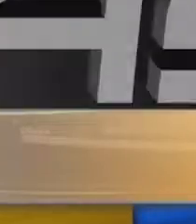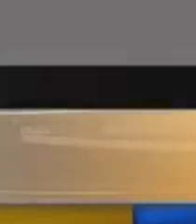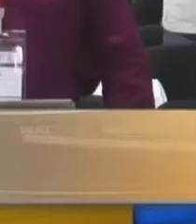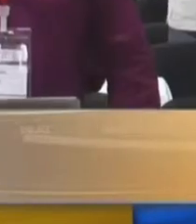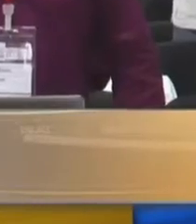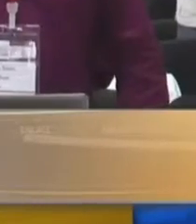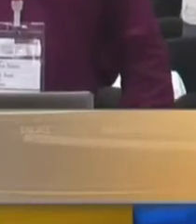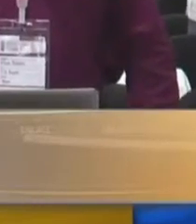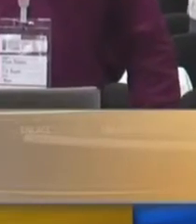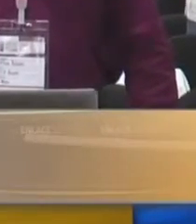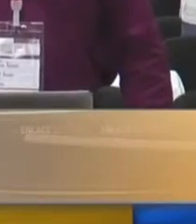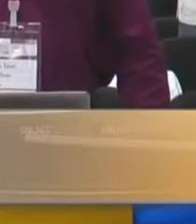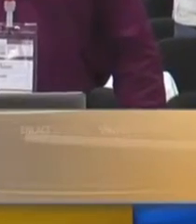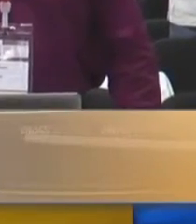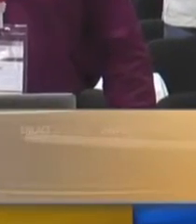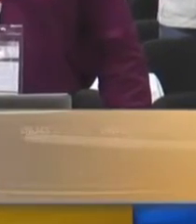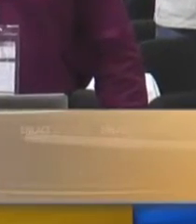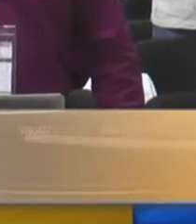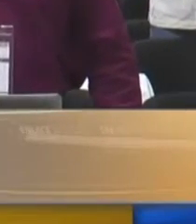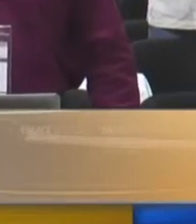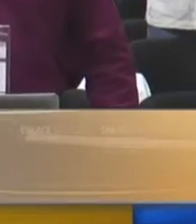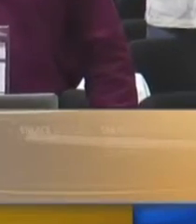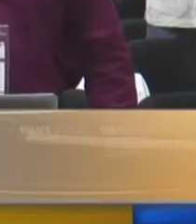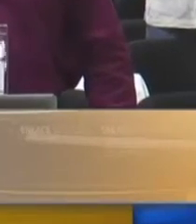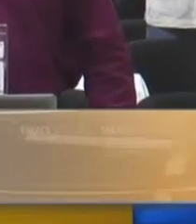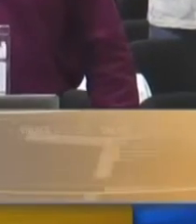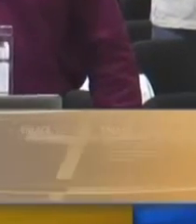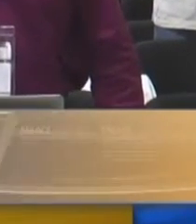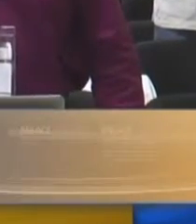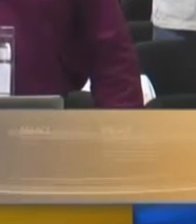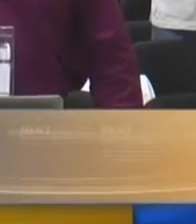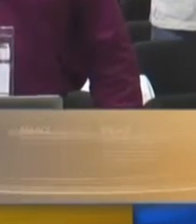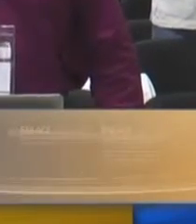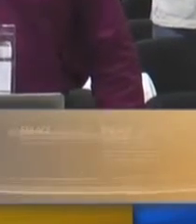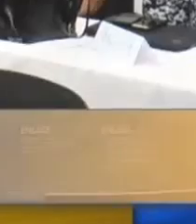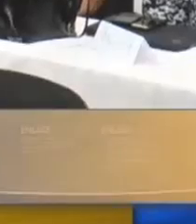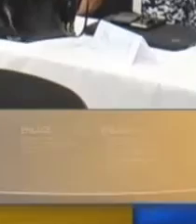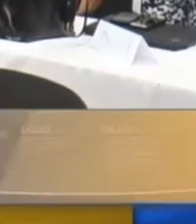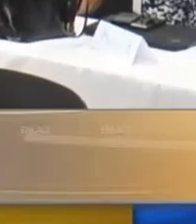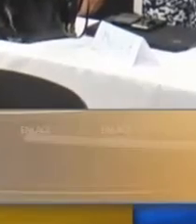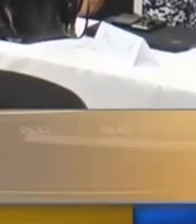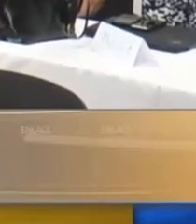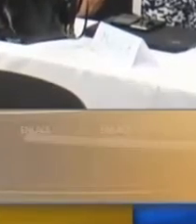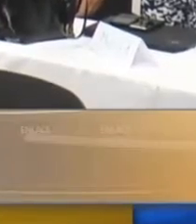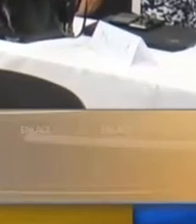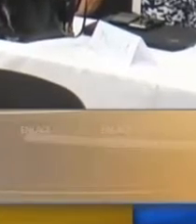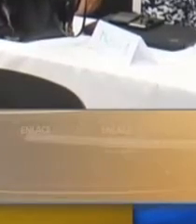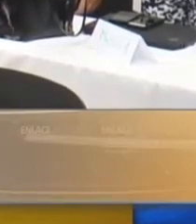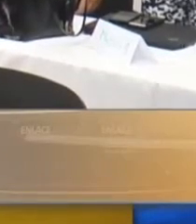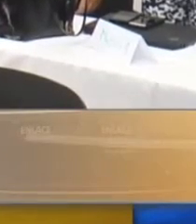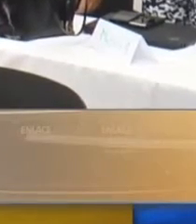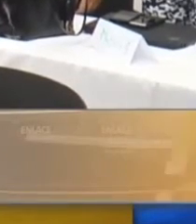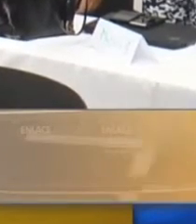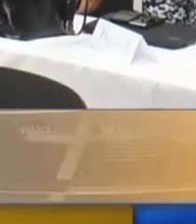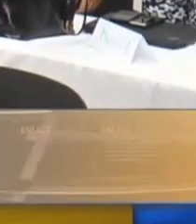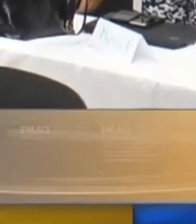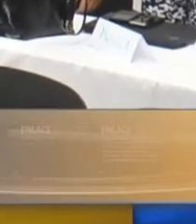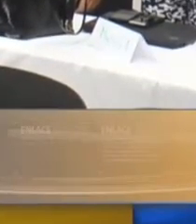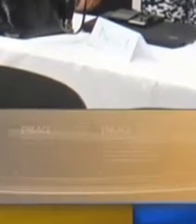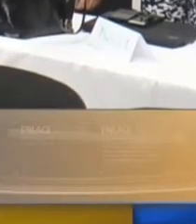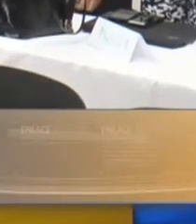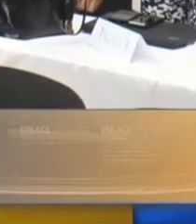Ecopetrol. Se cumple foro regional de planeación en la biblioteca Alejandro Galvis con participación de delegados de departamentos del oriente colombiano.